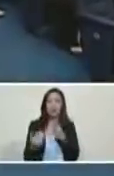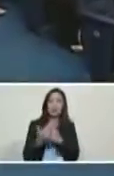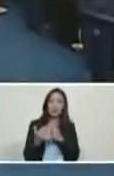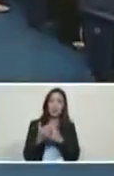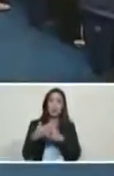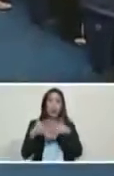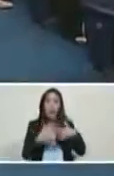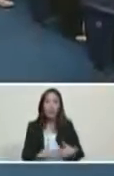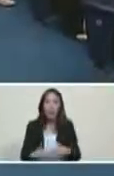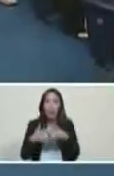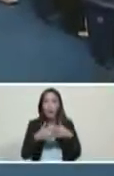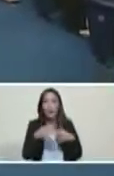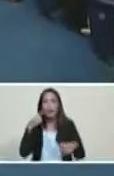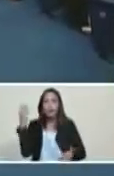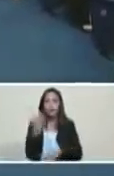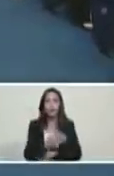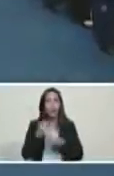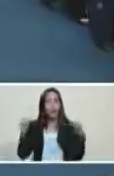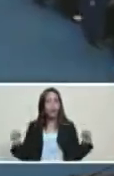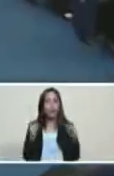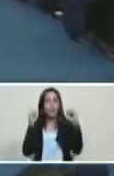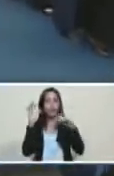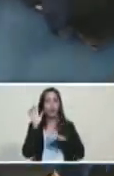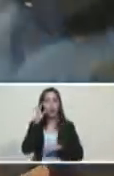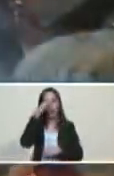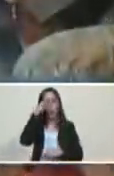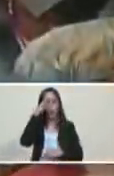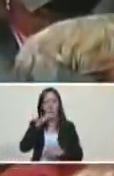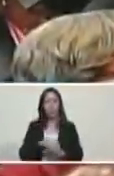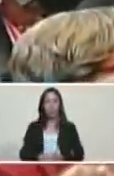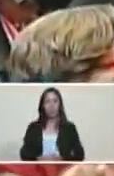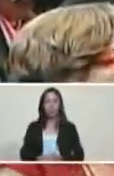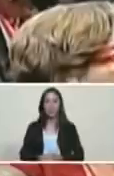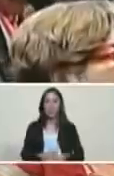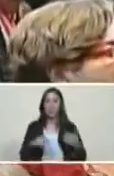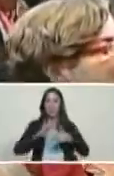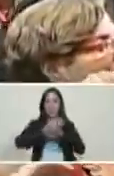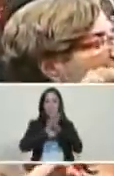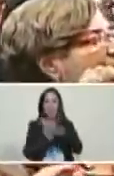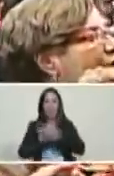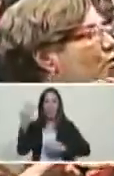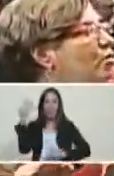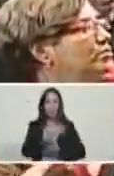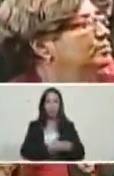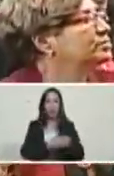imperio estadounidense. ¡Que viva Cuba! ¡Abajo el bloqueo!